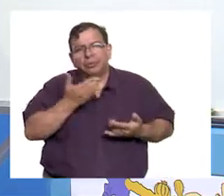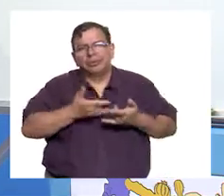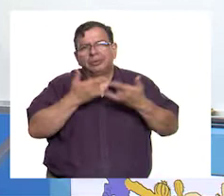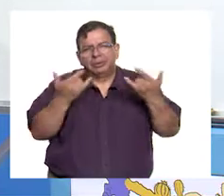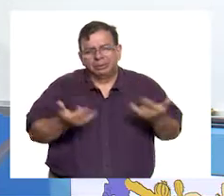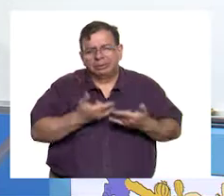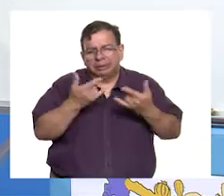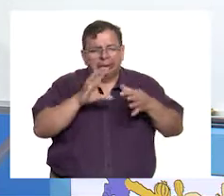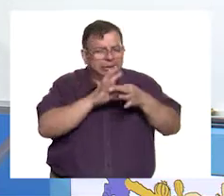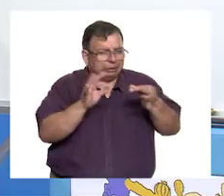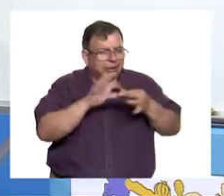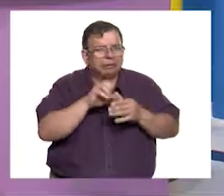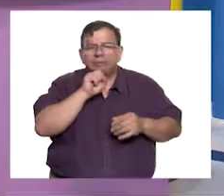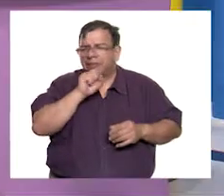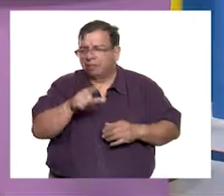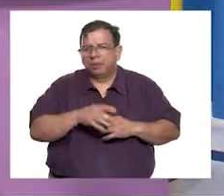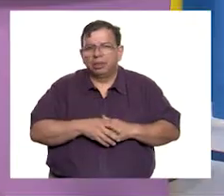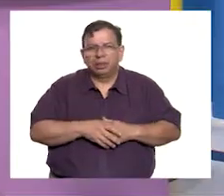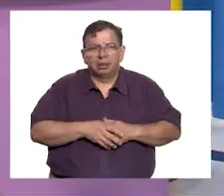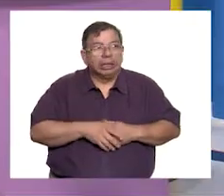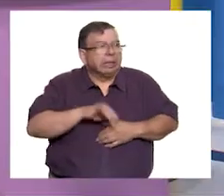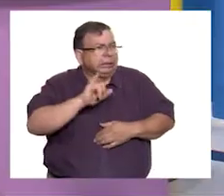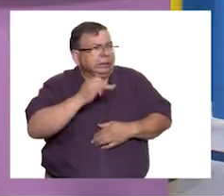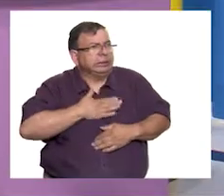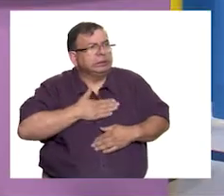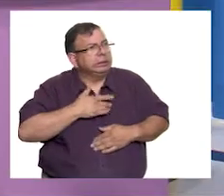otros tipos de narraciones. Sí, yo